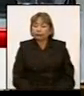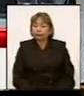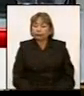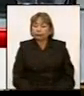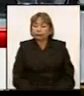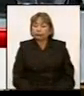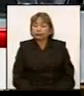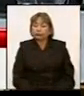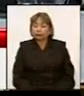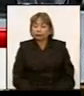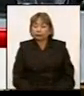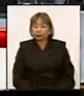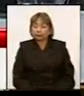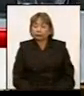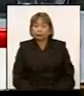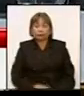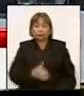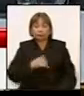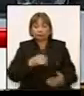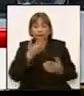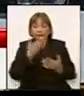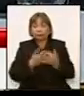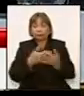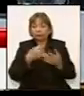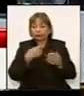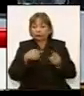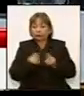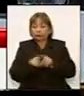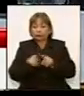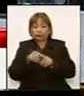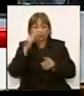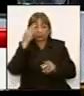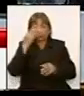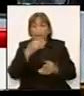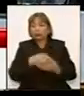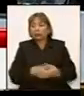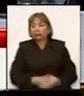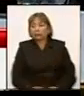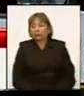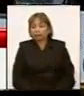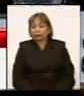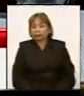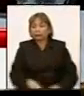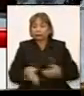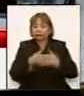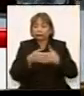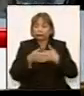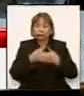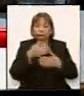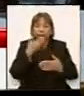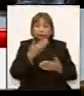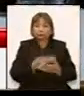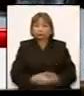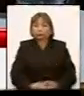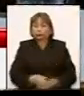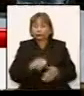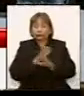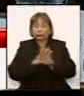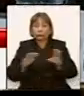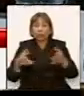Muy bien, señores. Yo les agradezco, en el momento en que quieran hablar, yo me acerco, les agradezco,